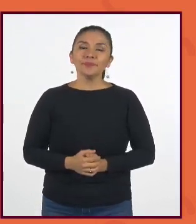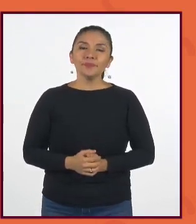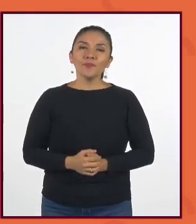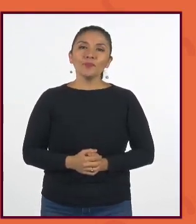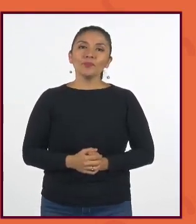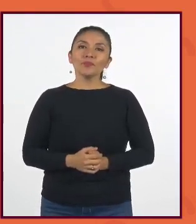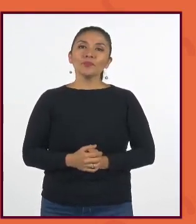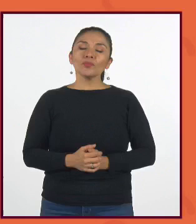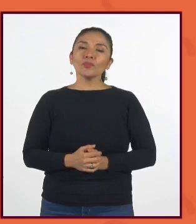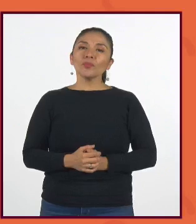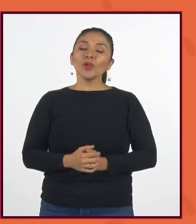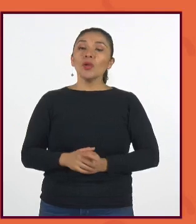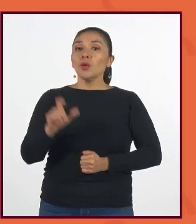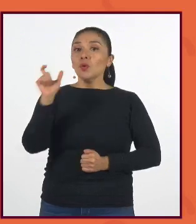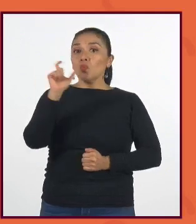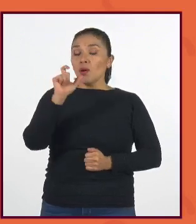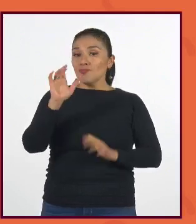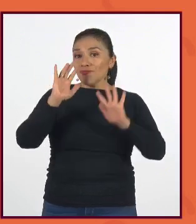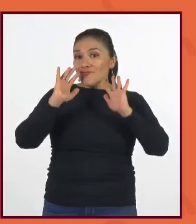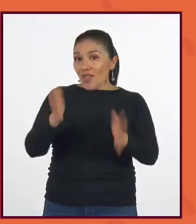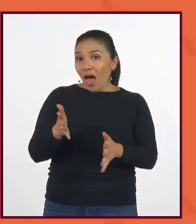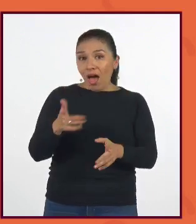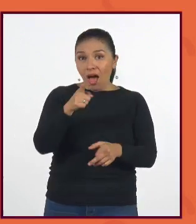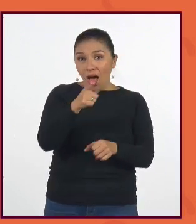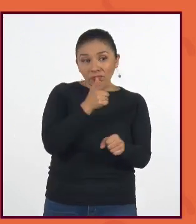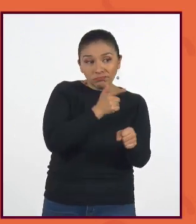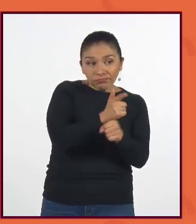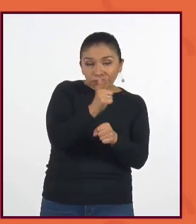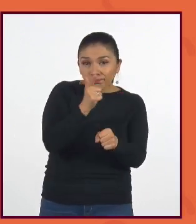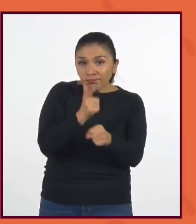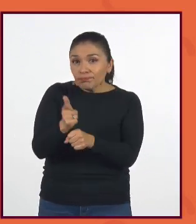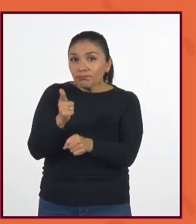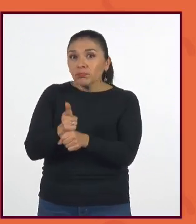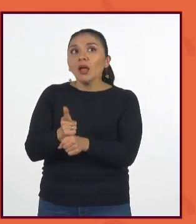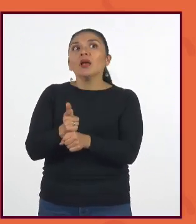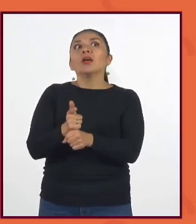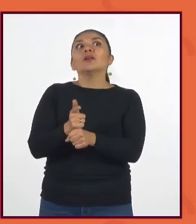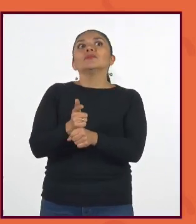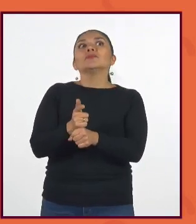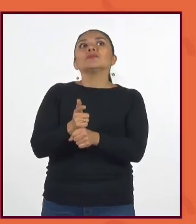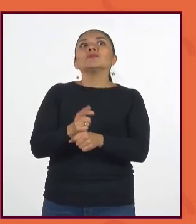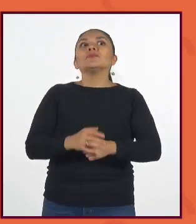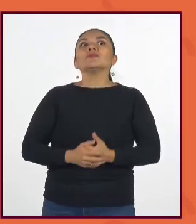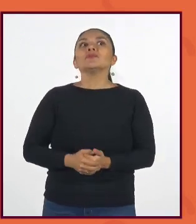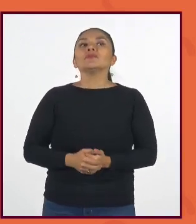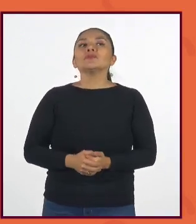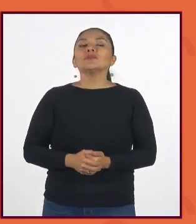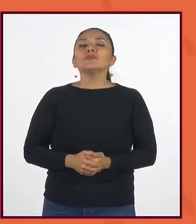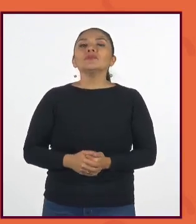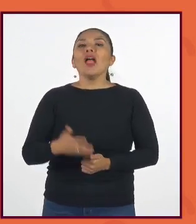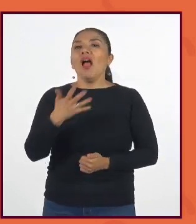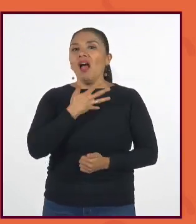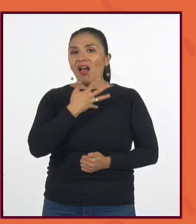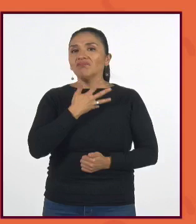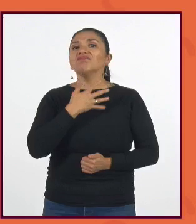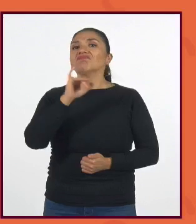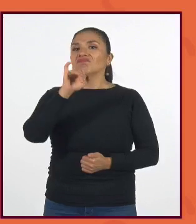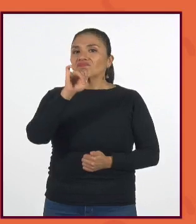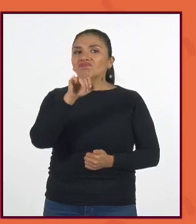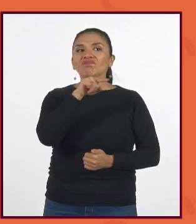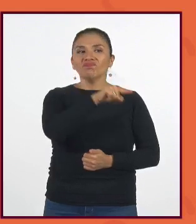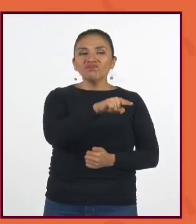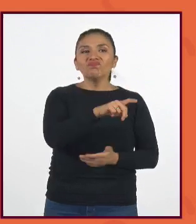ya tienen detectados algunos, o incluso detectados los consumos y consumos